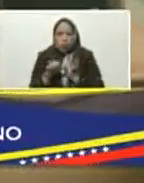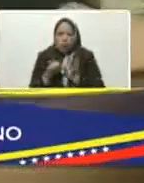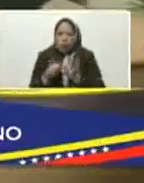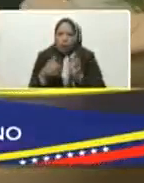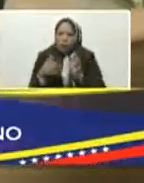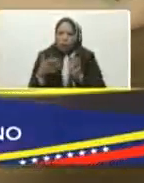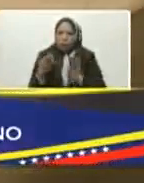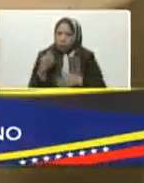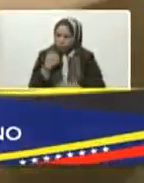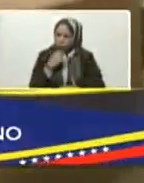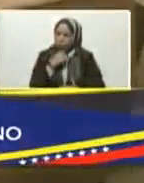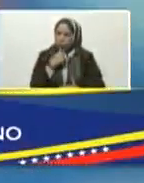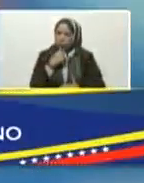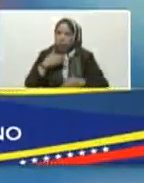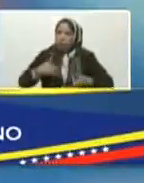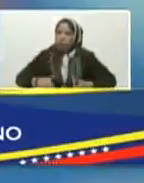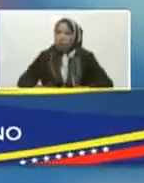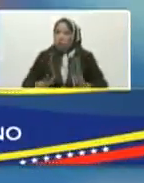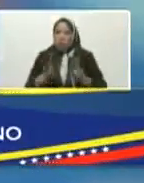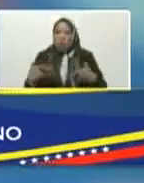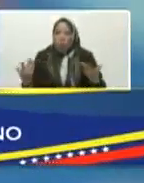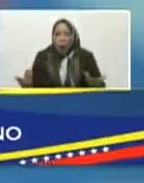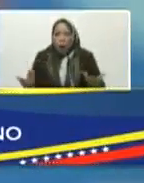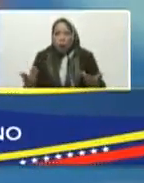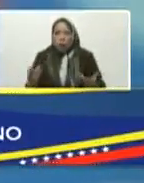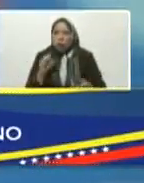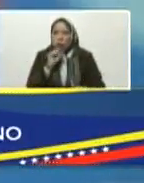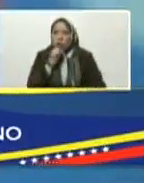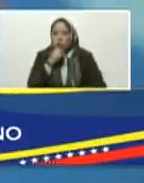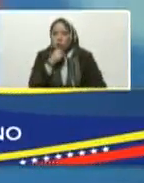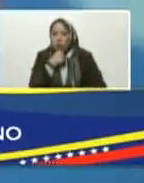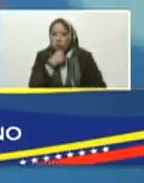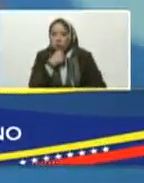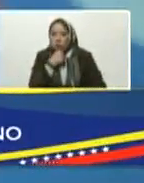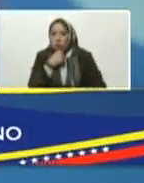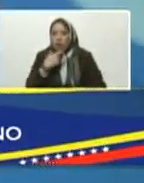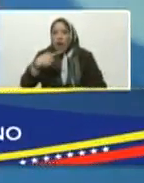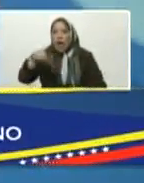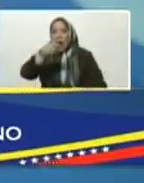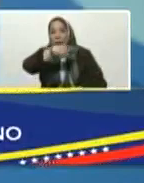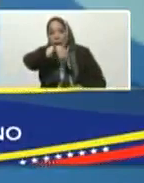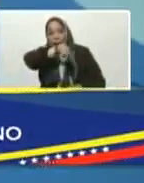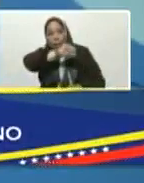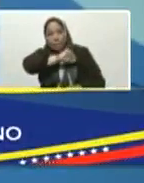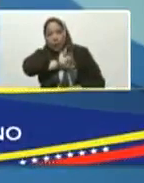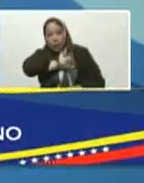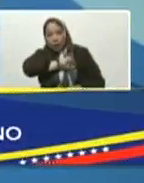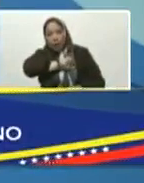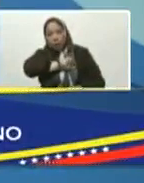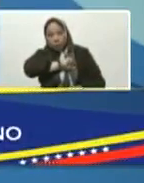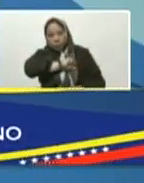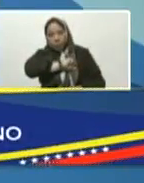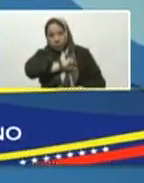Precisamente los aguaramos. Ajá. Sí. Lo sabía. Sí, sí. Tremarias, te conozco.